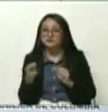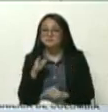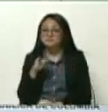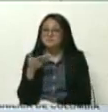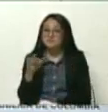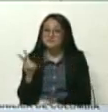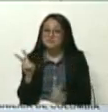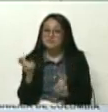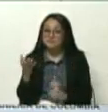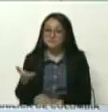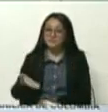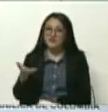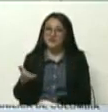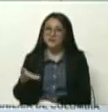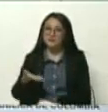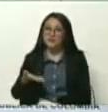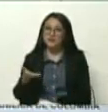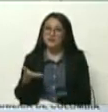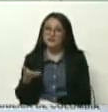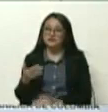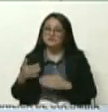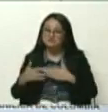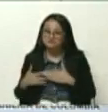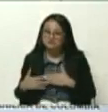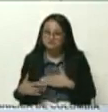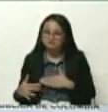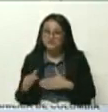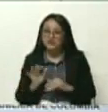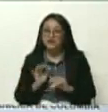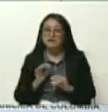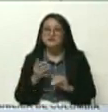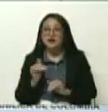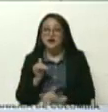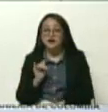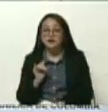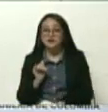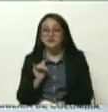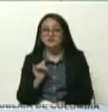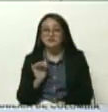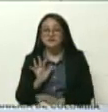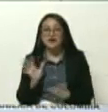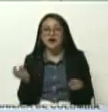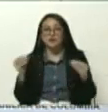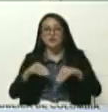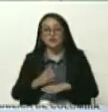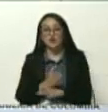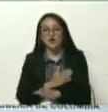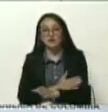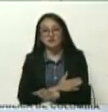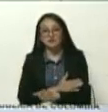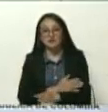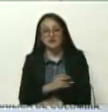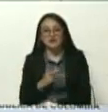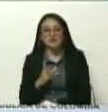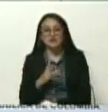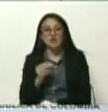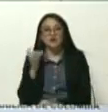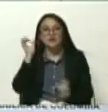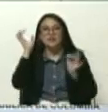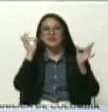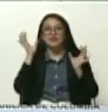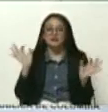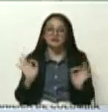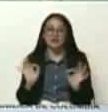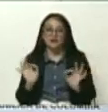importante además es que partimos de lo ya existente. Partimos de lo ya pactado, no nos estamos inventando